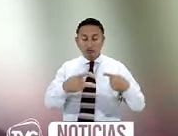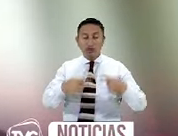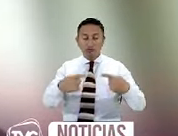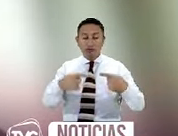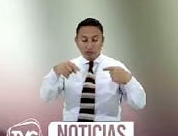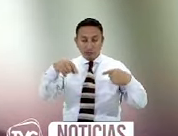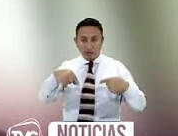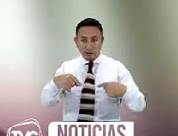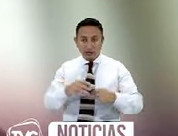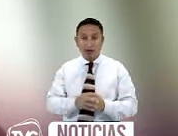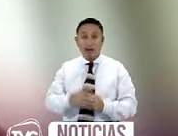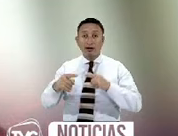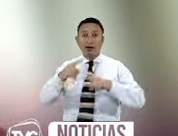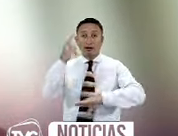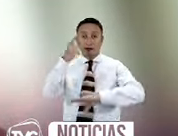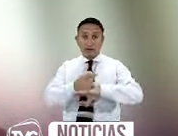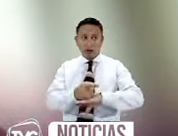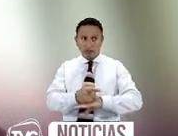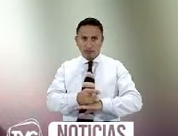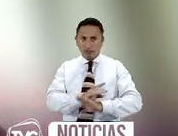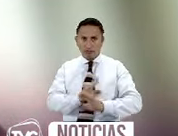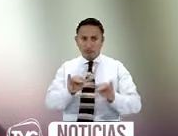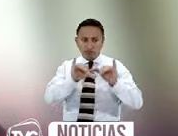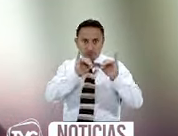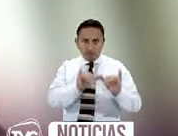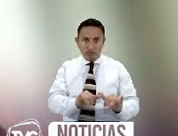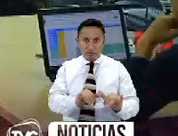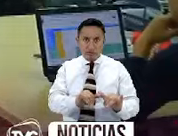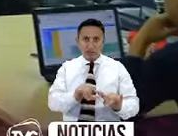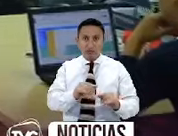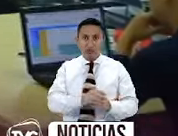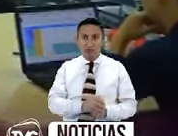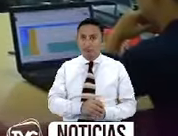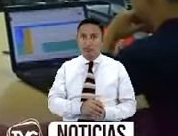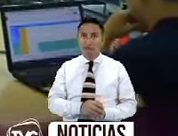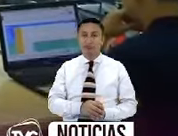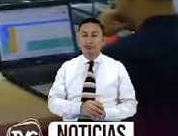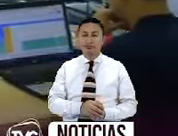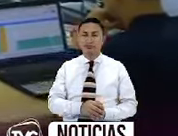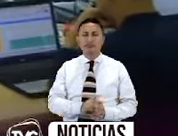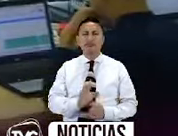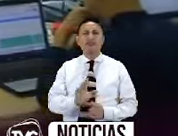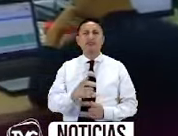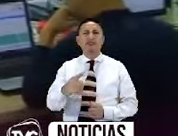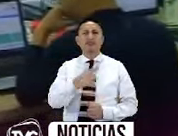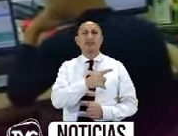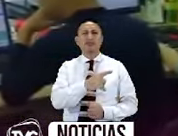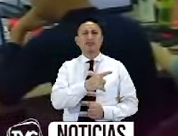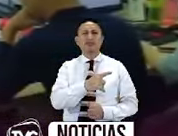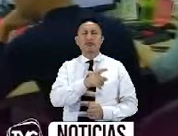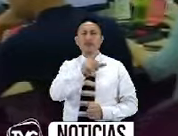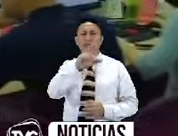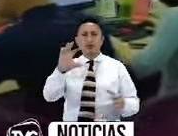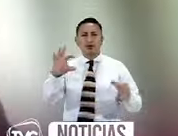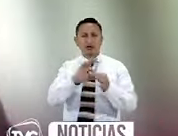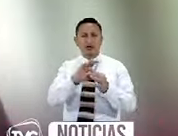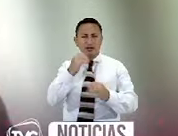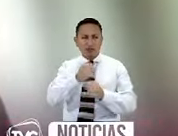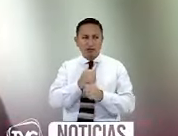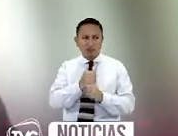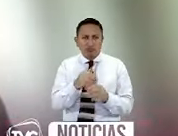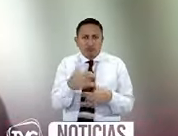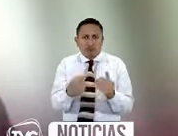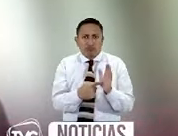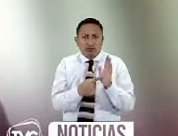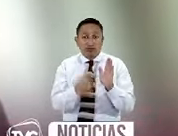directas del empleador. No es que permanecen el 100%. Pero, ¿cómo se demuestra si se mantuvo una relación laboral? Temas documentales, por